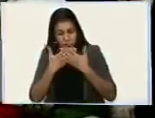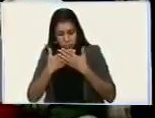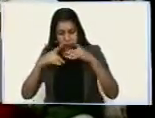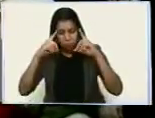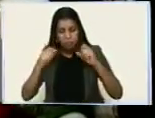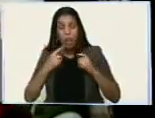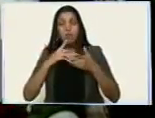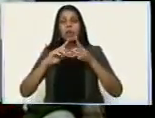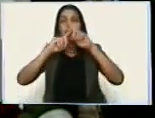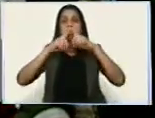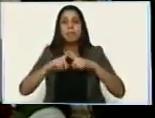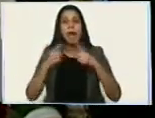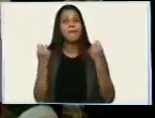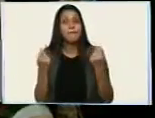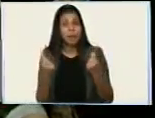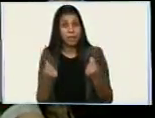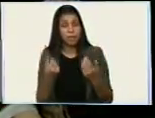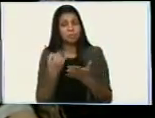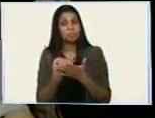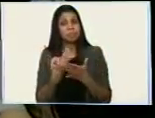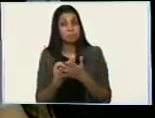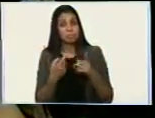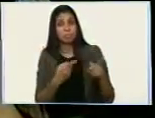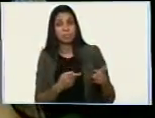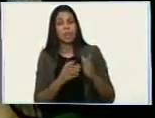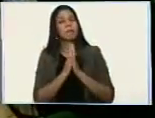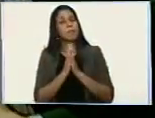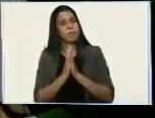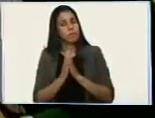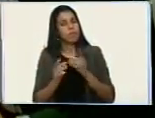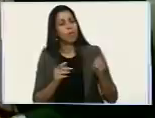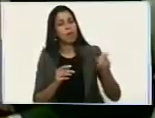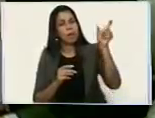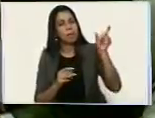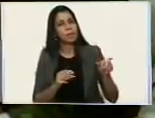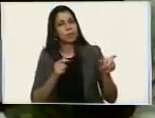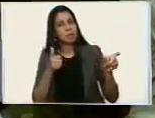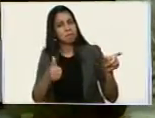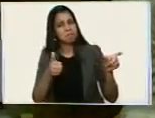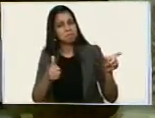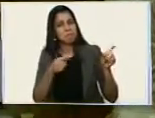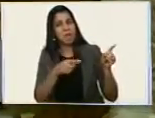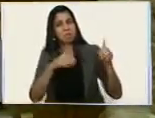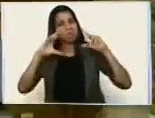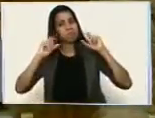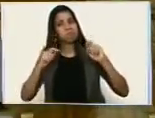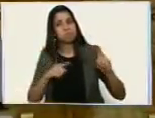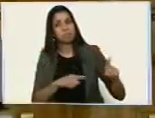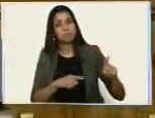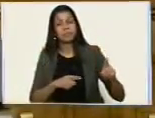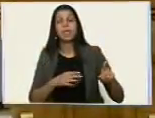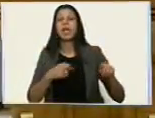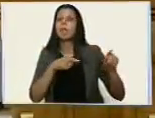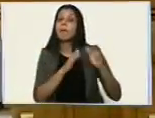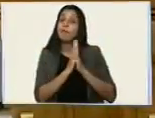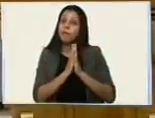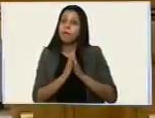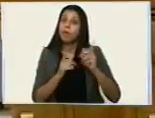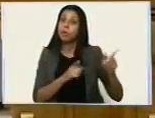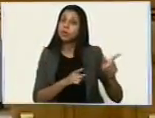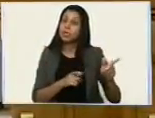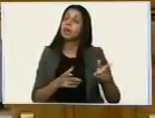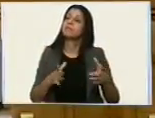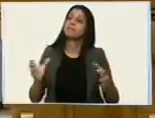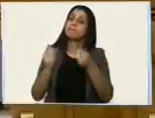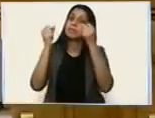Ortega, fundamentalmente, abóquese, y esto como ejercicio del poder plenipotenciario, a retomar la conducción